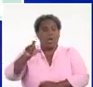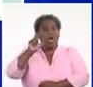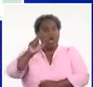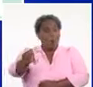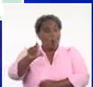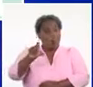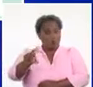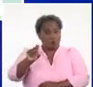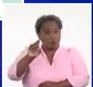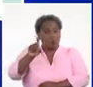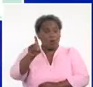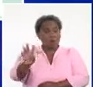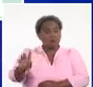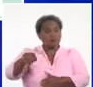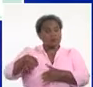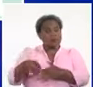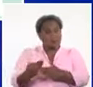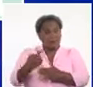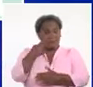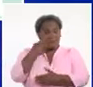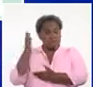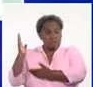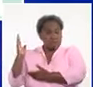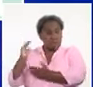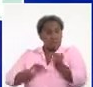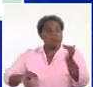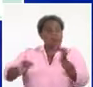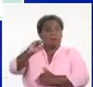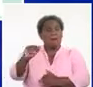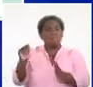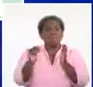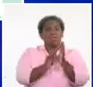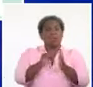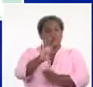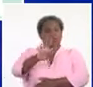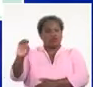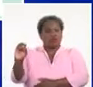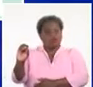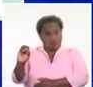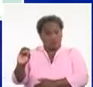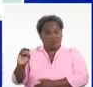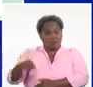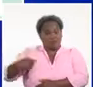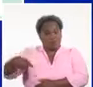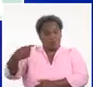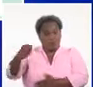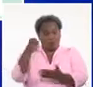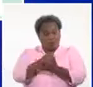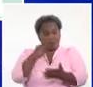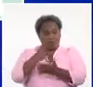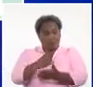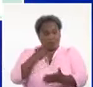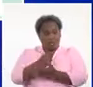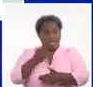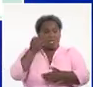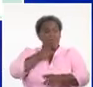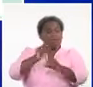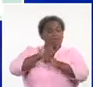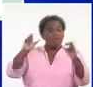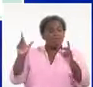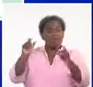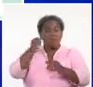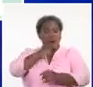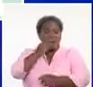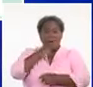14 días, todos por encima de 1.400, y lo que es todavía más llamativo desde el punto de vista de la